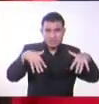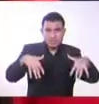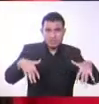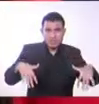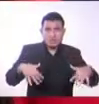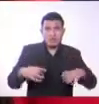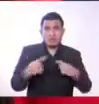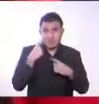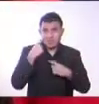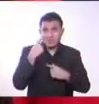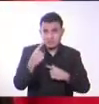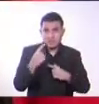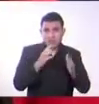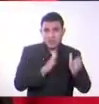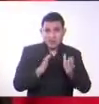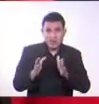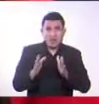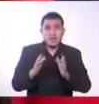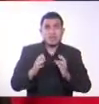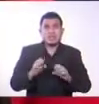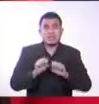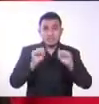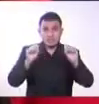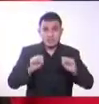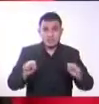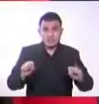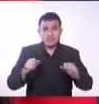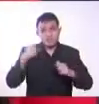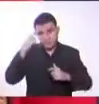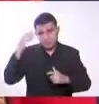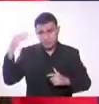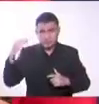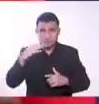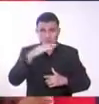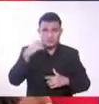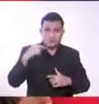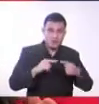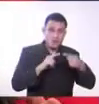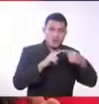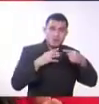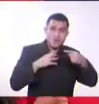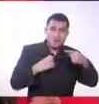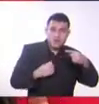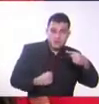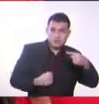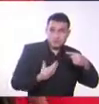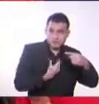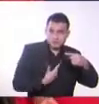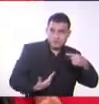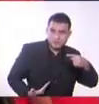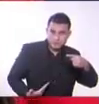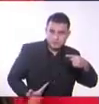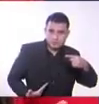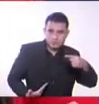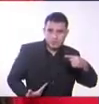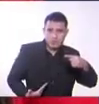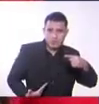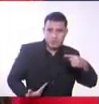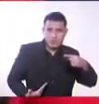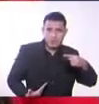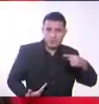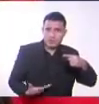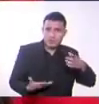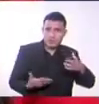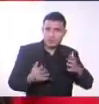sistema político del país. Okay. Entonces tenemos un Estado o un gobierno central que tiene